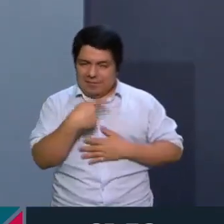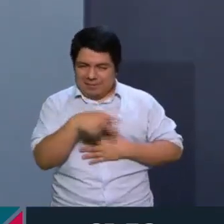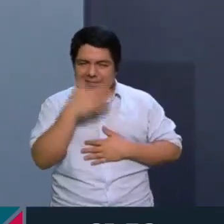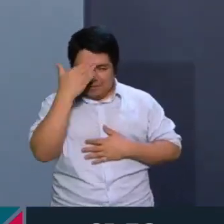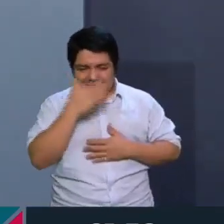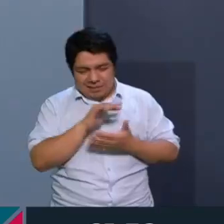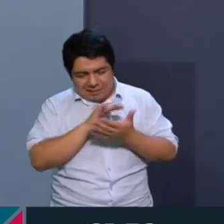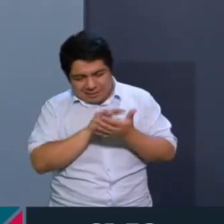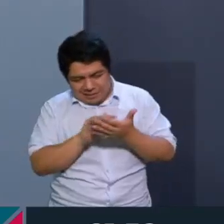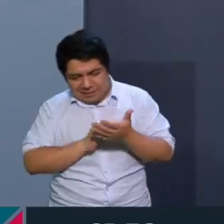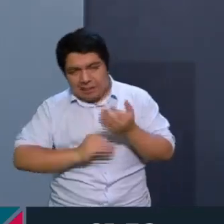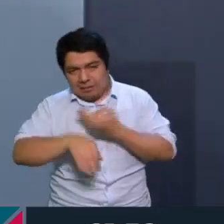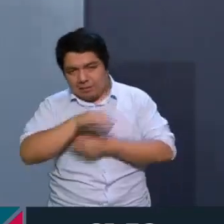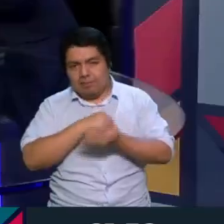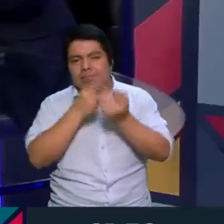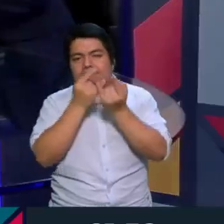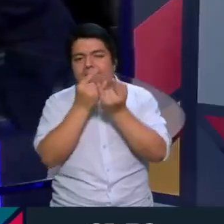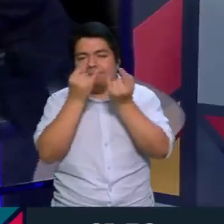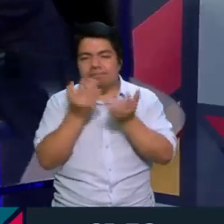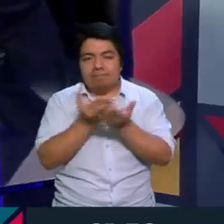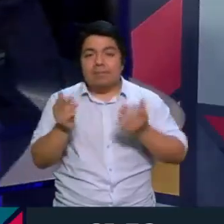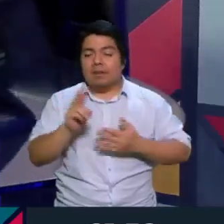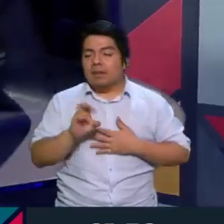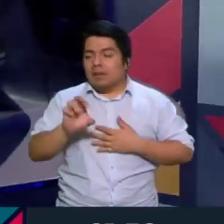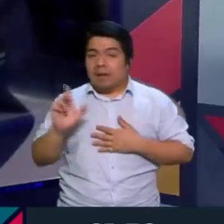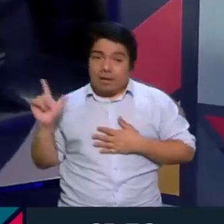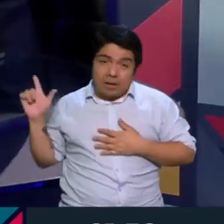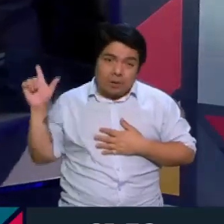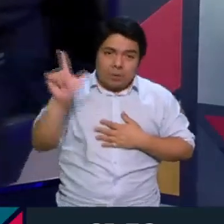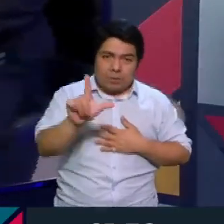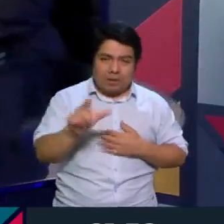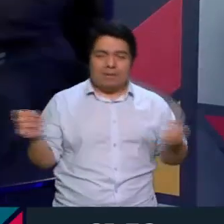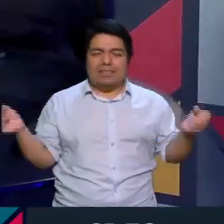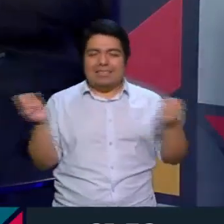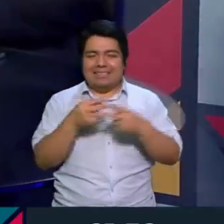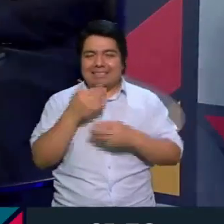de hacer trabajo de historiador. Sí. Mi querido Vic, nos vemos por acá la próxima semana. Estamos, muchas Te lo agradezco gracias. mucho.